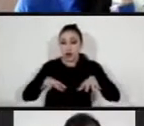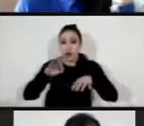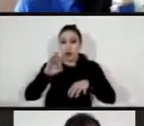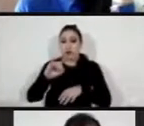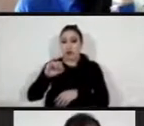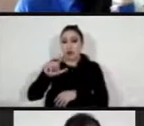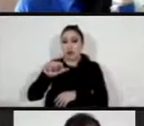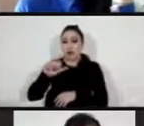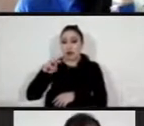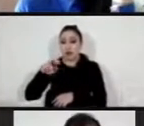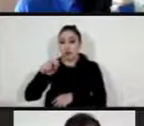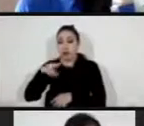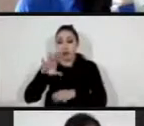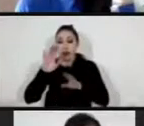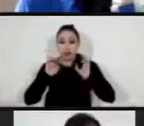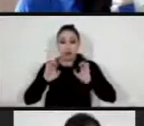México.